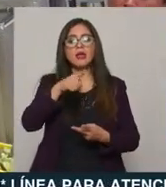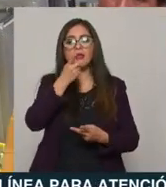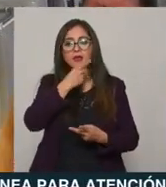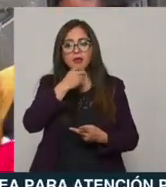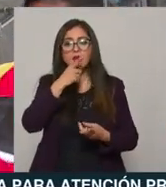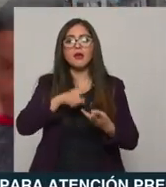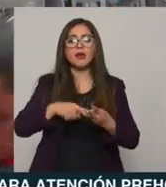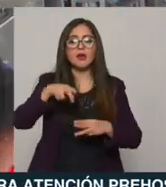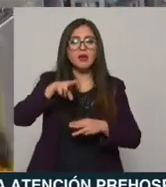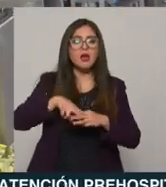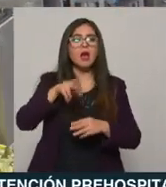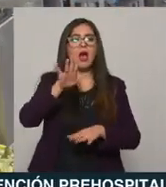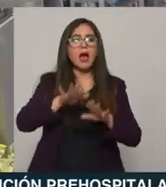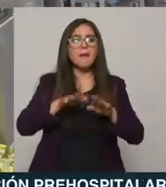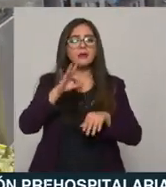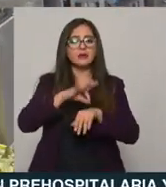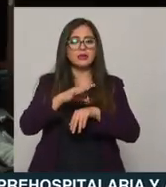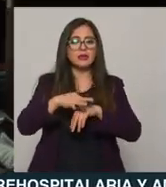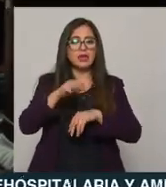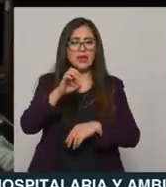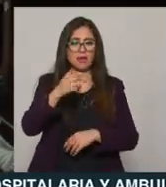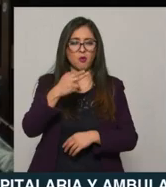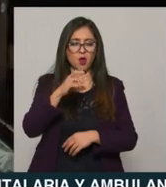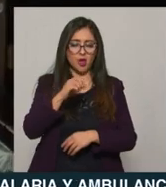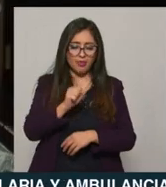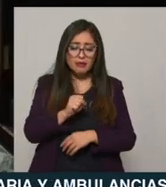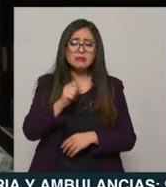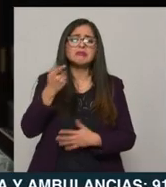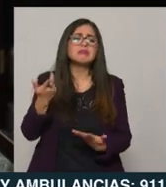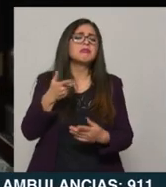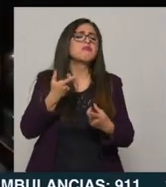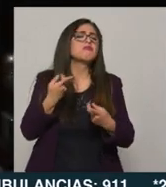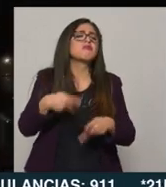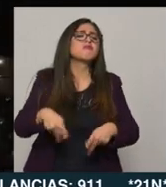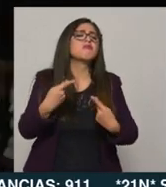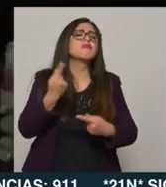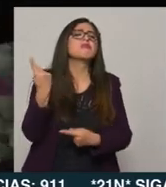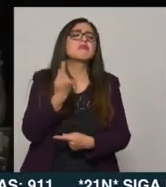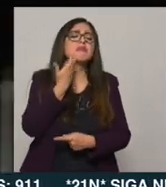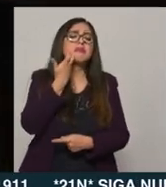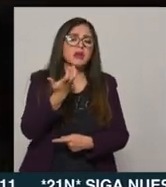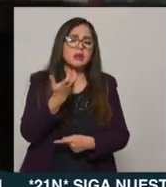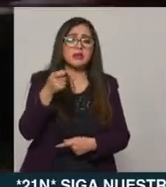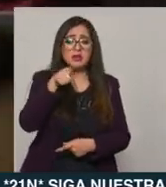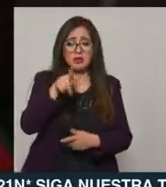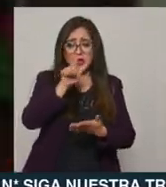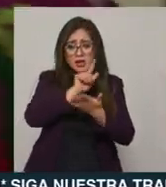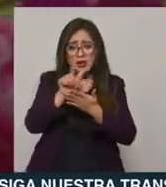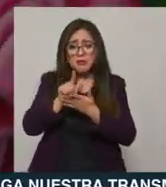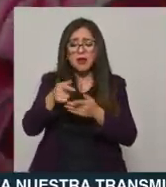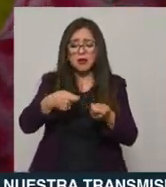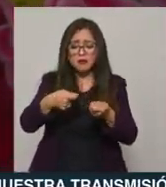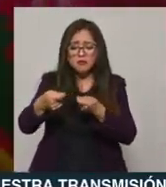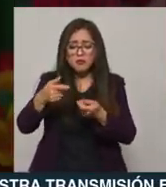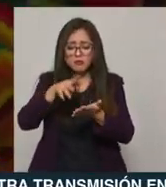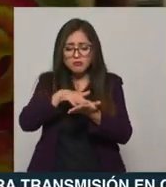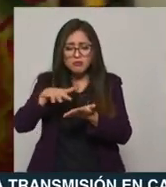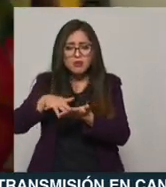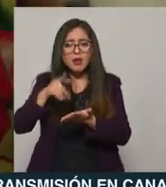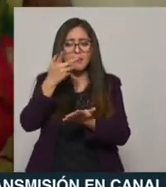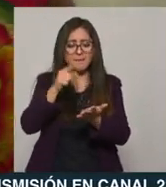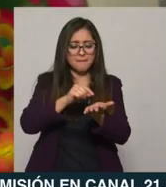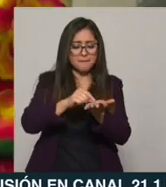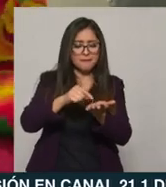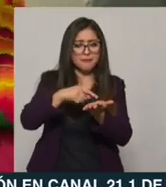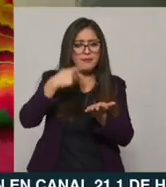para hemorroides. ¿Qué te doy, amigo? Además realiza limpias, lectura de cartas y de mano. Vende veladoras